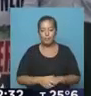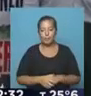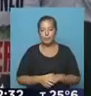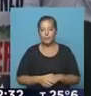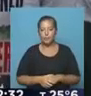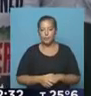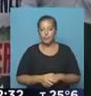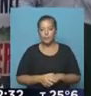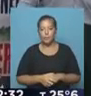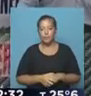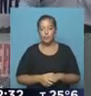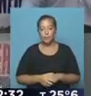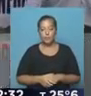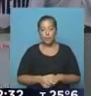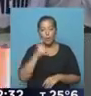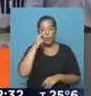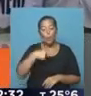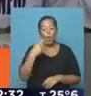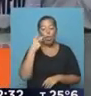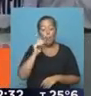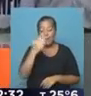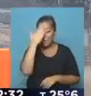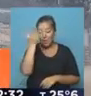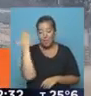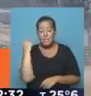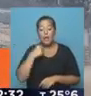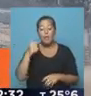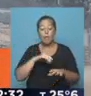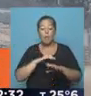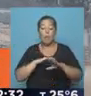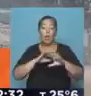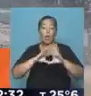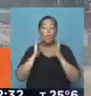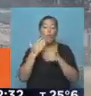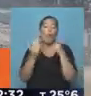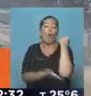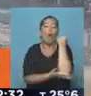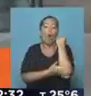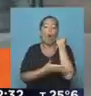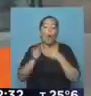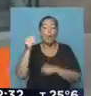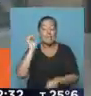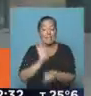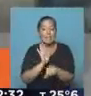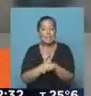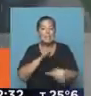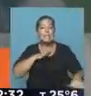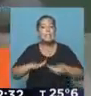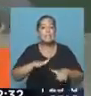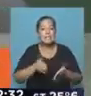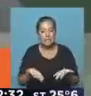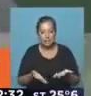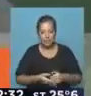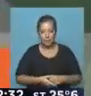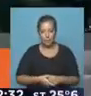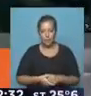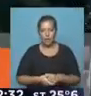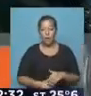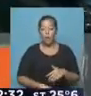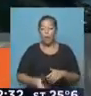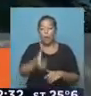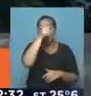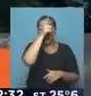analizamos en junio de 2015 el mundo económico de Brasil sintió por primera vez que el piso temblaba bajo sus pies la policía